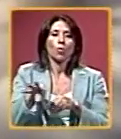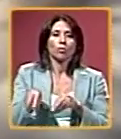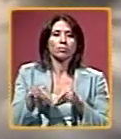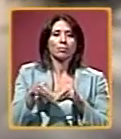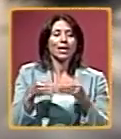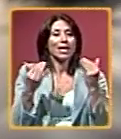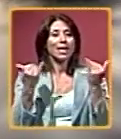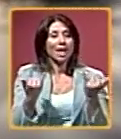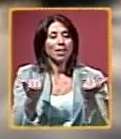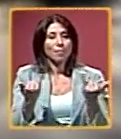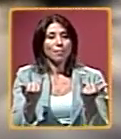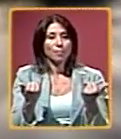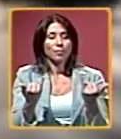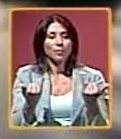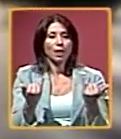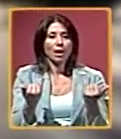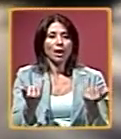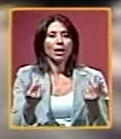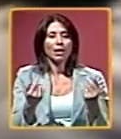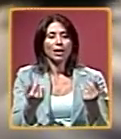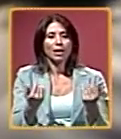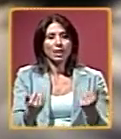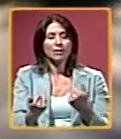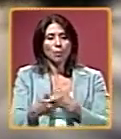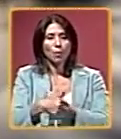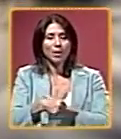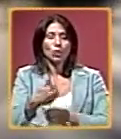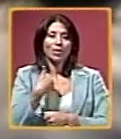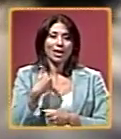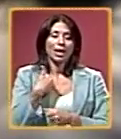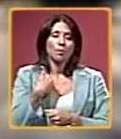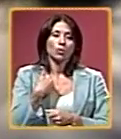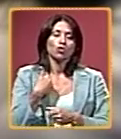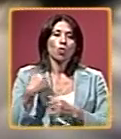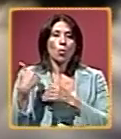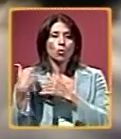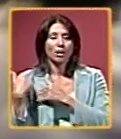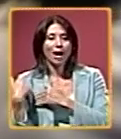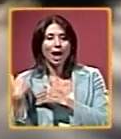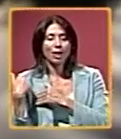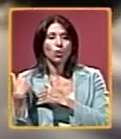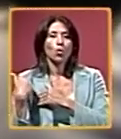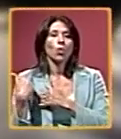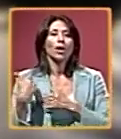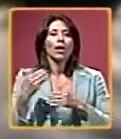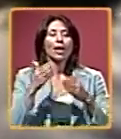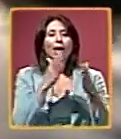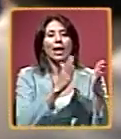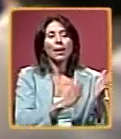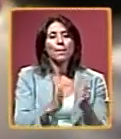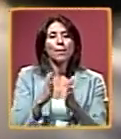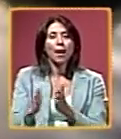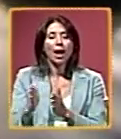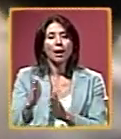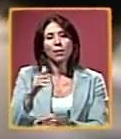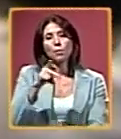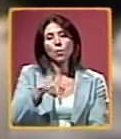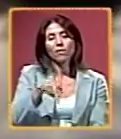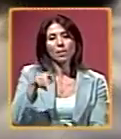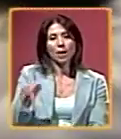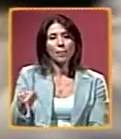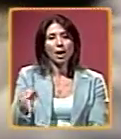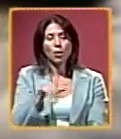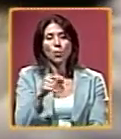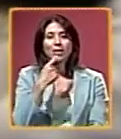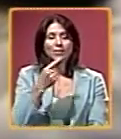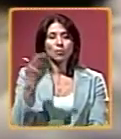hasta ahora, hasta este momento, tenemos también como recargo en la Embajada de Costa Rica en México el Plan Puebla-Panamá, como decíamos antes, que